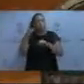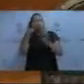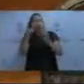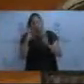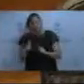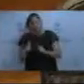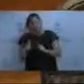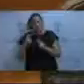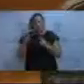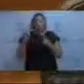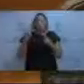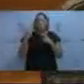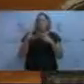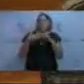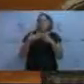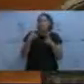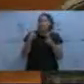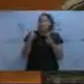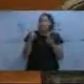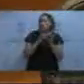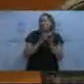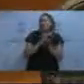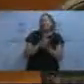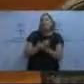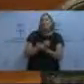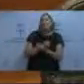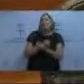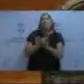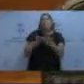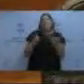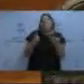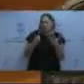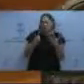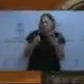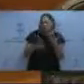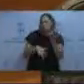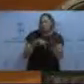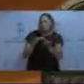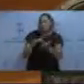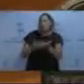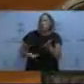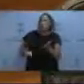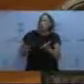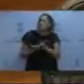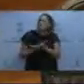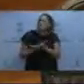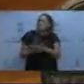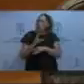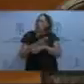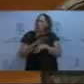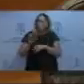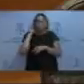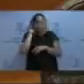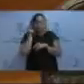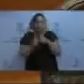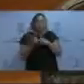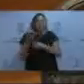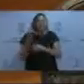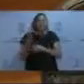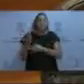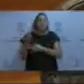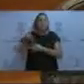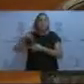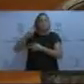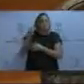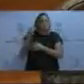del año 2016, donde a propuesta de esta consejera y presidenta de la sociedad mixta se ha planteado